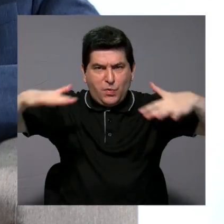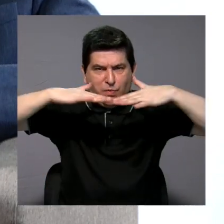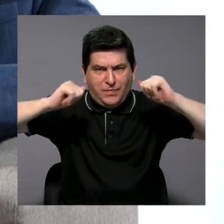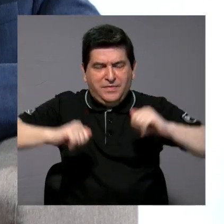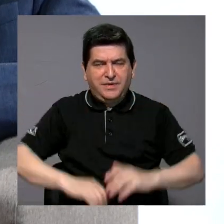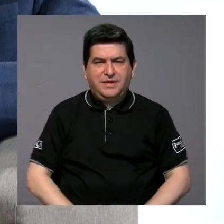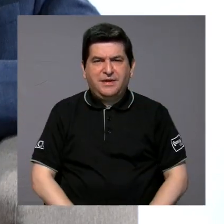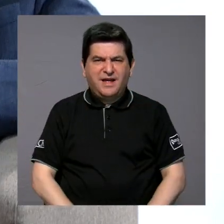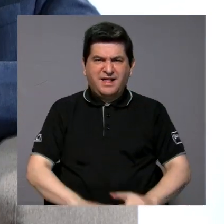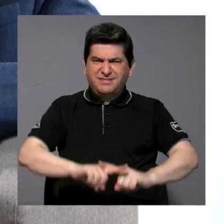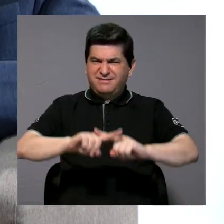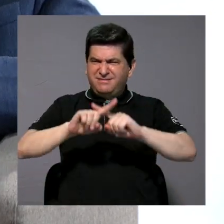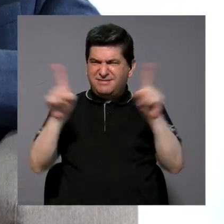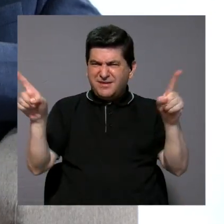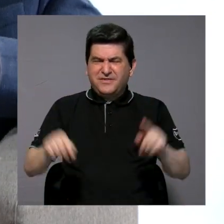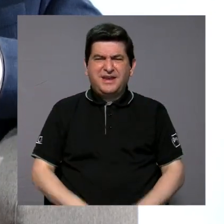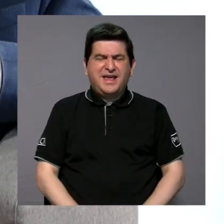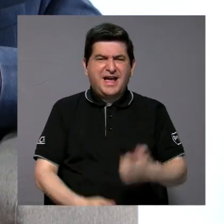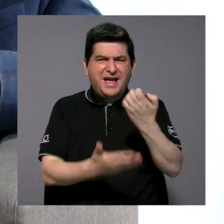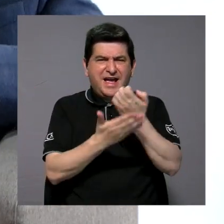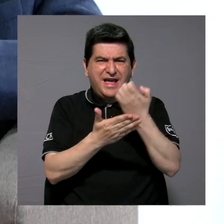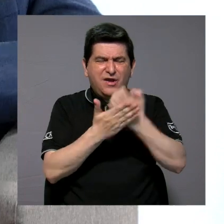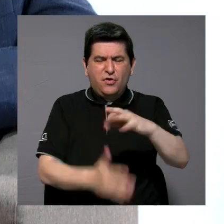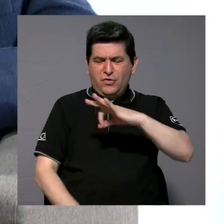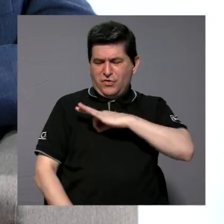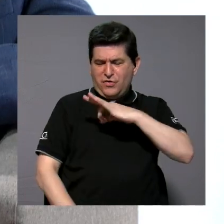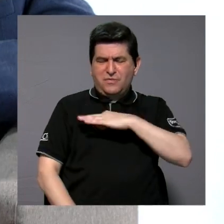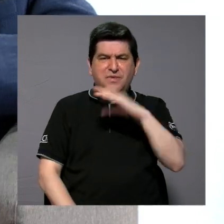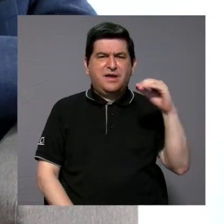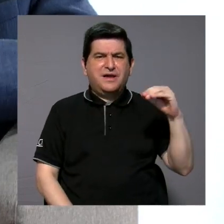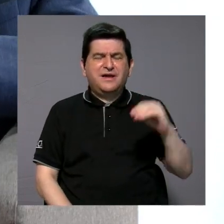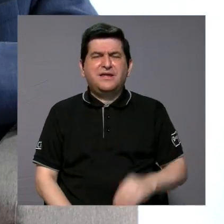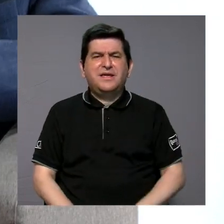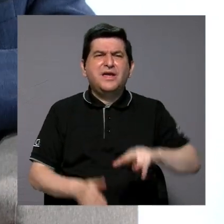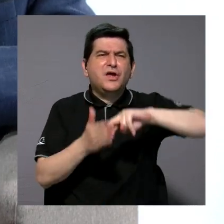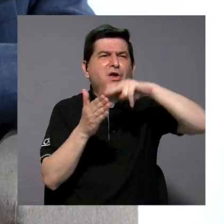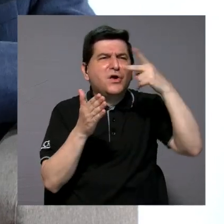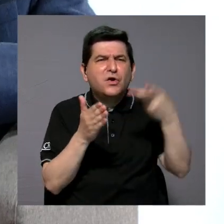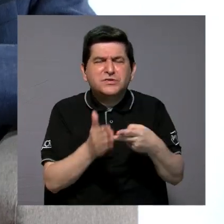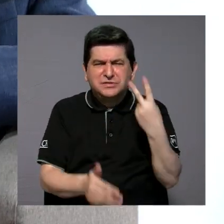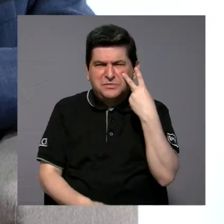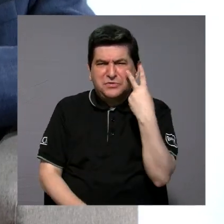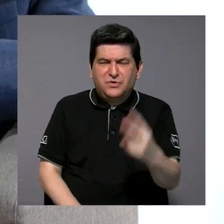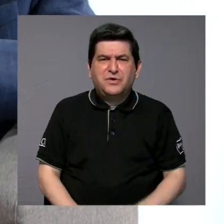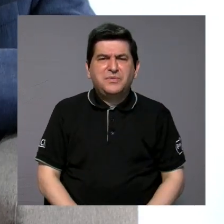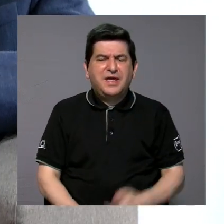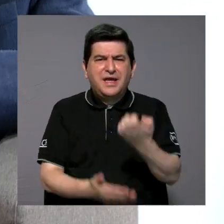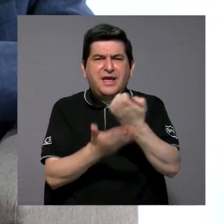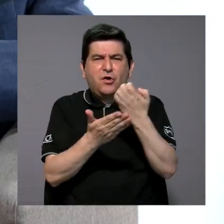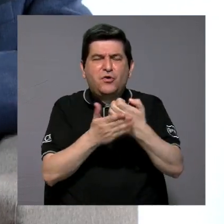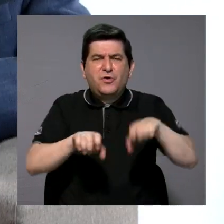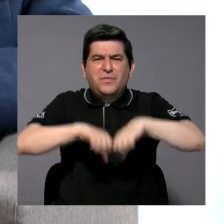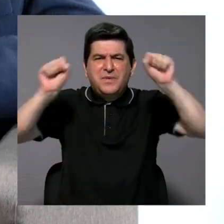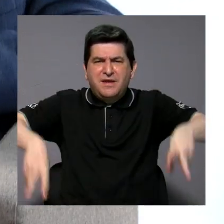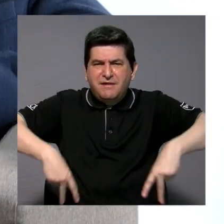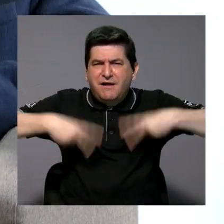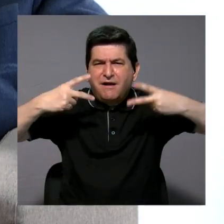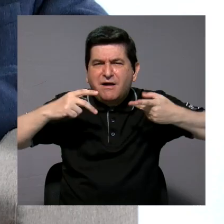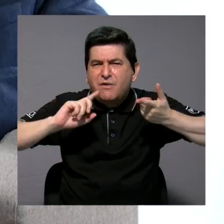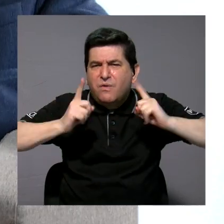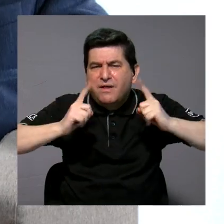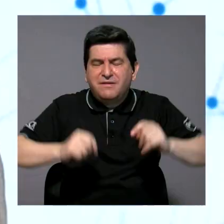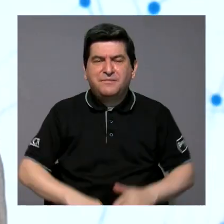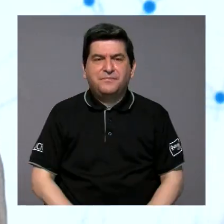ambiental. La diferencia entre economía del bienestar y también un concepto que vi por ahí, economía ecológica.